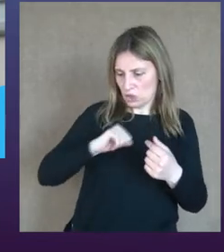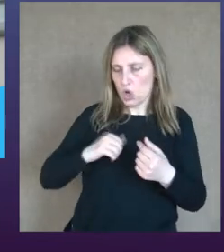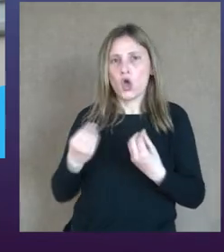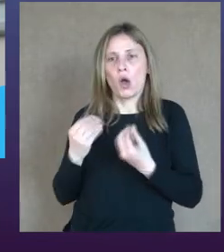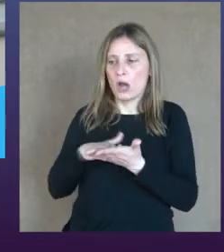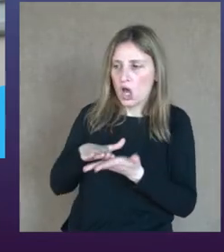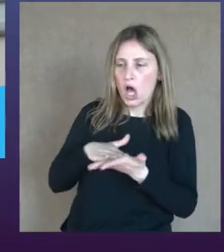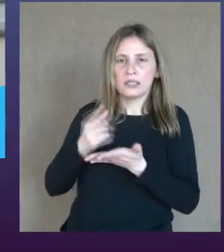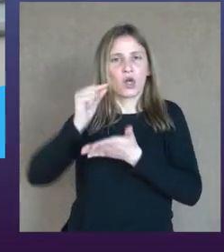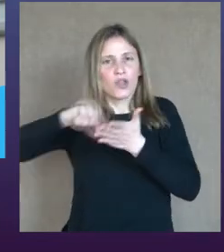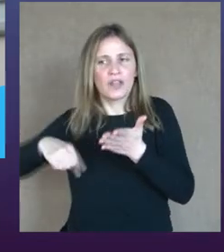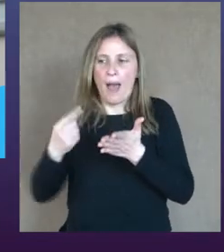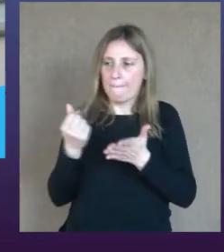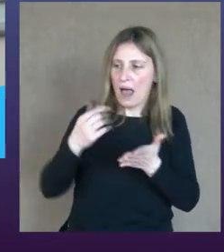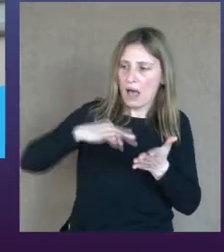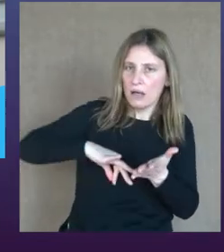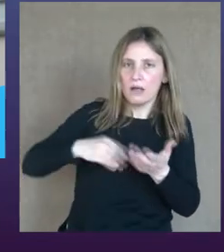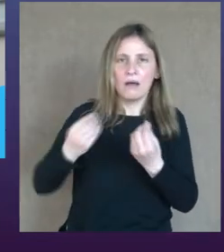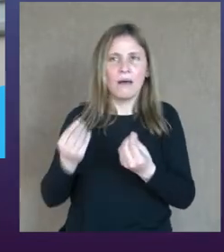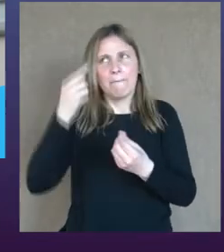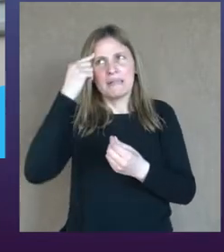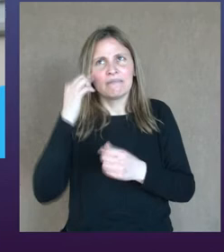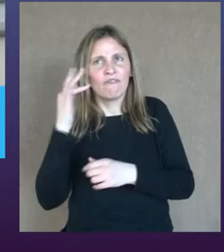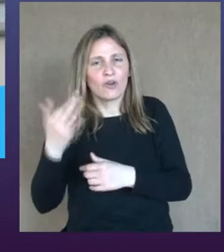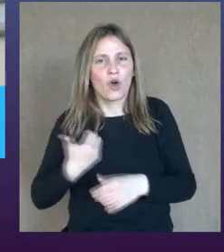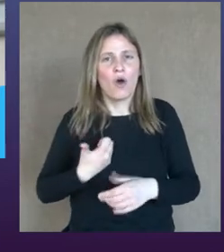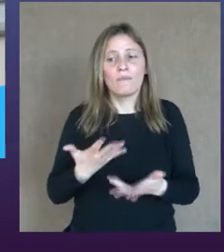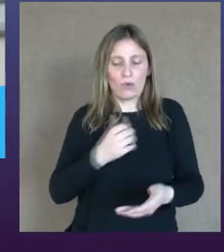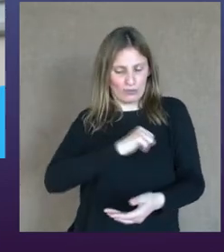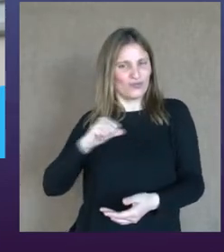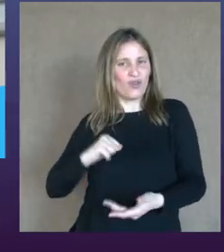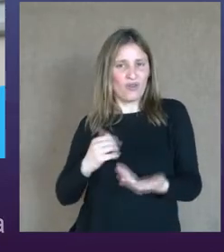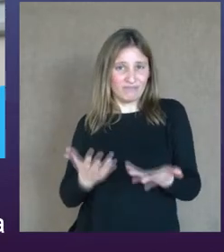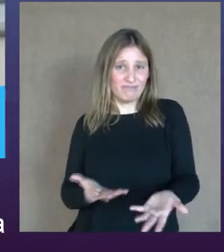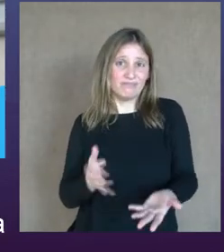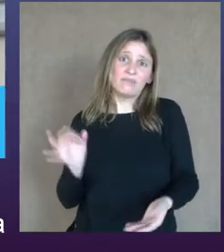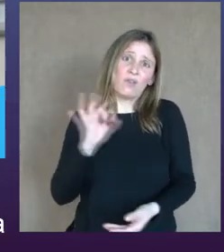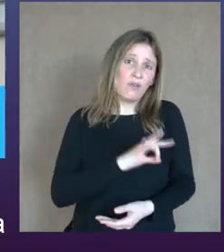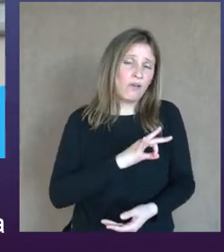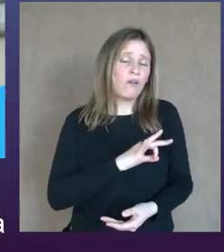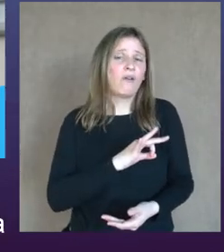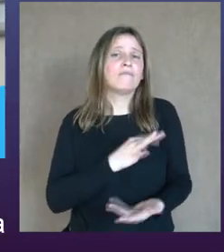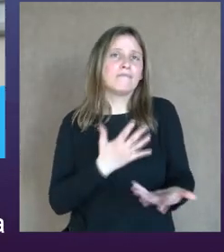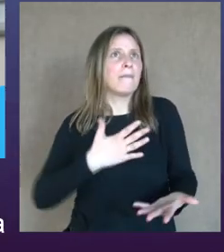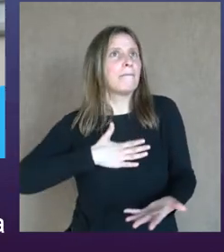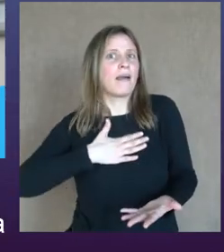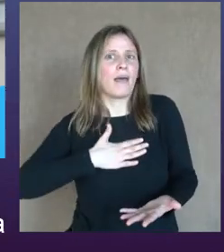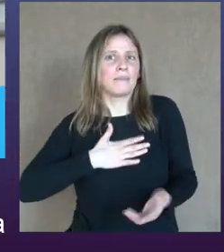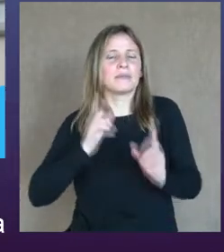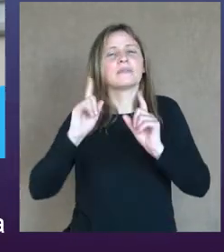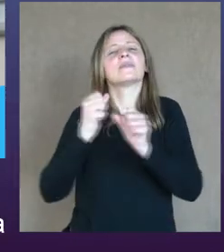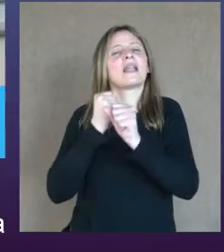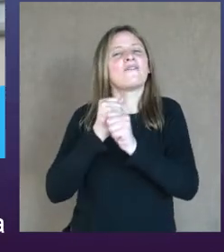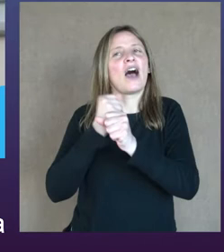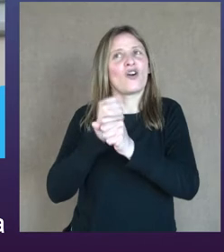a proyectarse de alguna forma solo, o bueno, a través de, para mí fue a través del trabajo en el